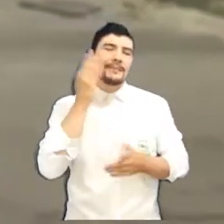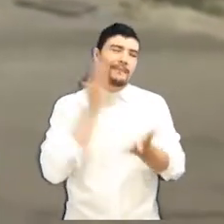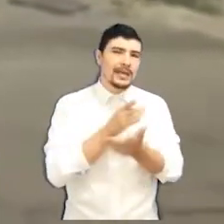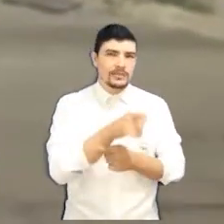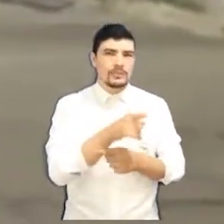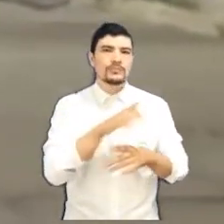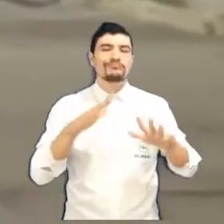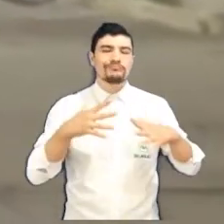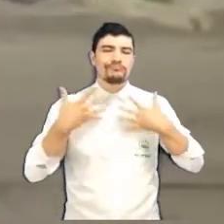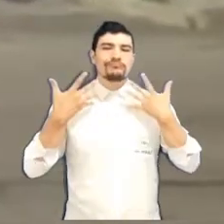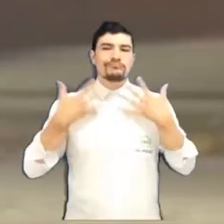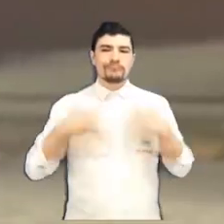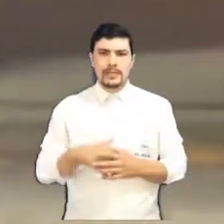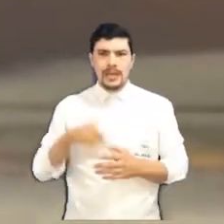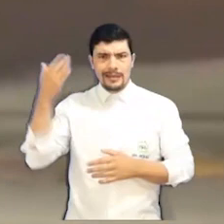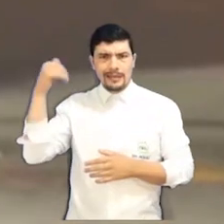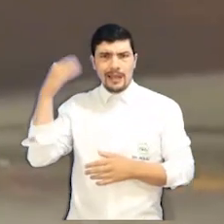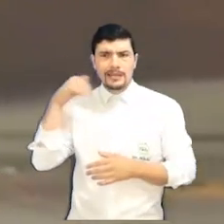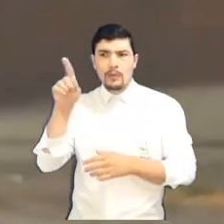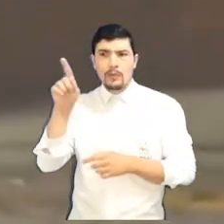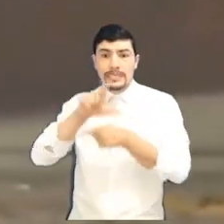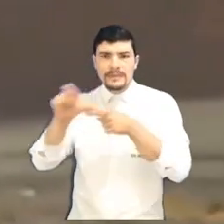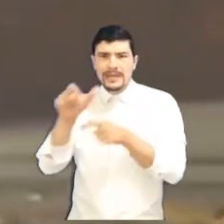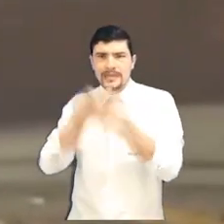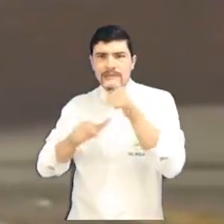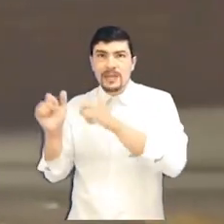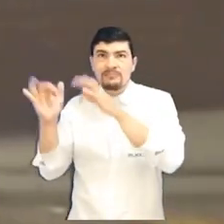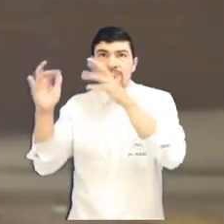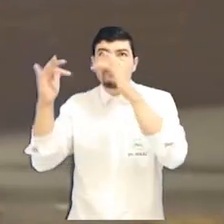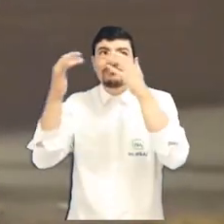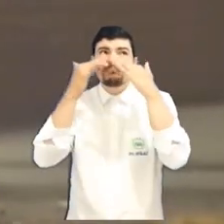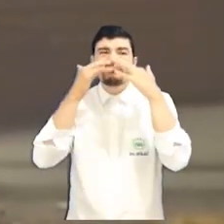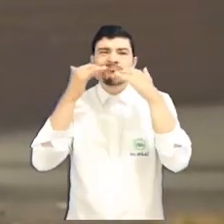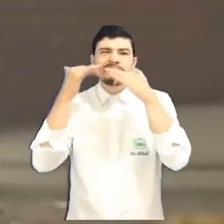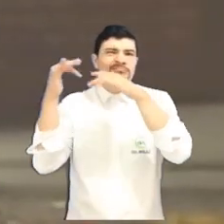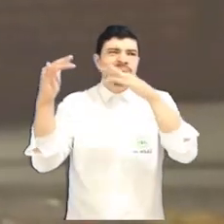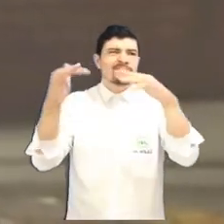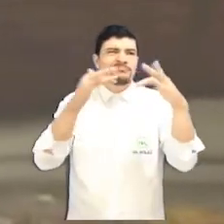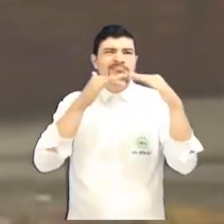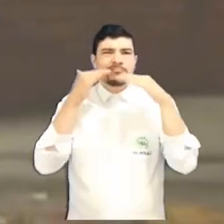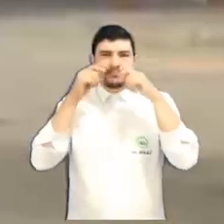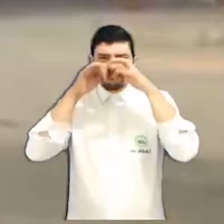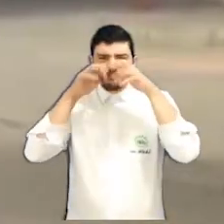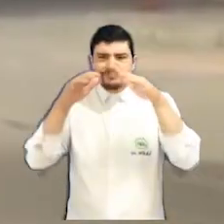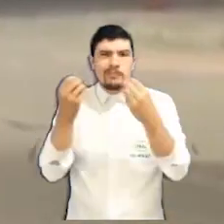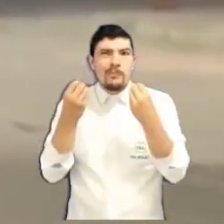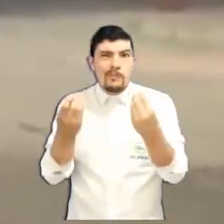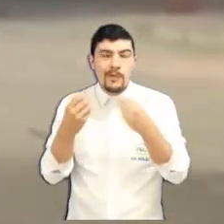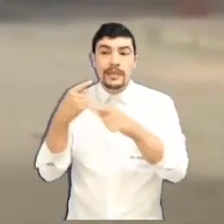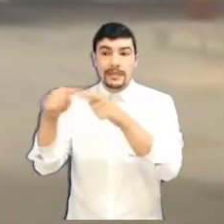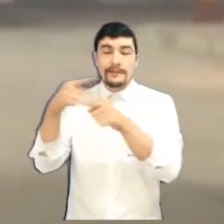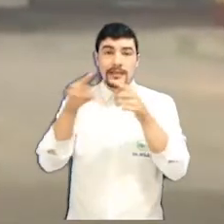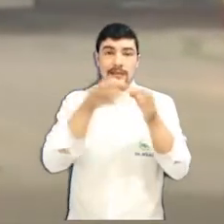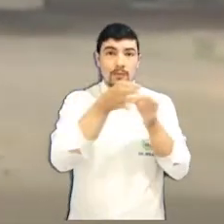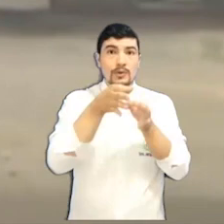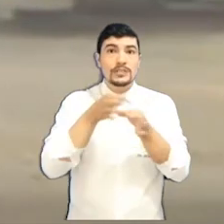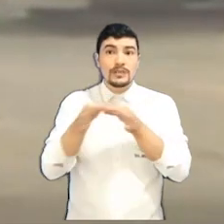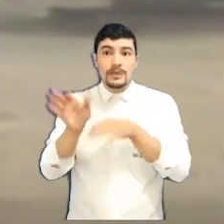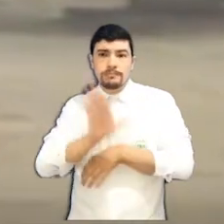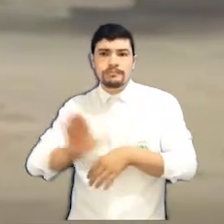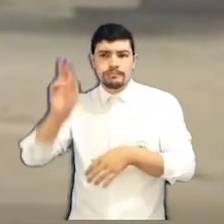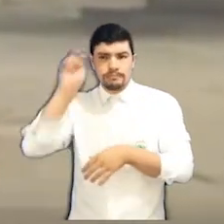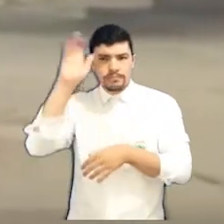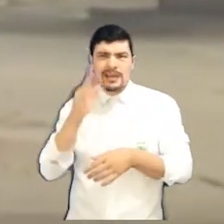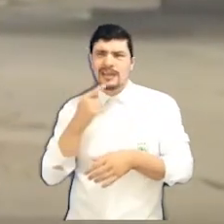preguntan si es por la quema de basuras en Venezuela, los incendios forestales y la industria minera o los tres factores. Lo cierto es que especialistas en el tratamiento de